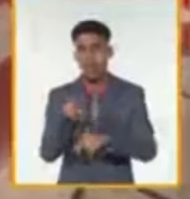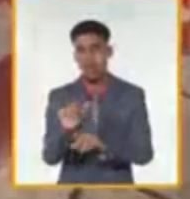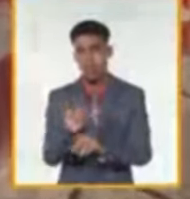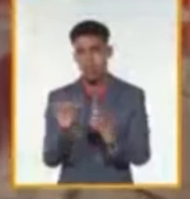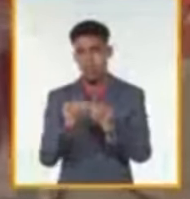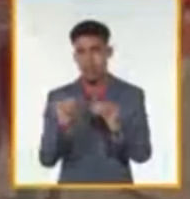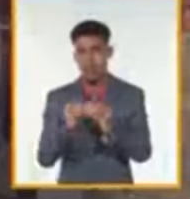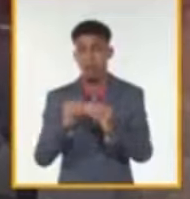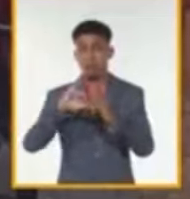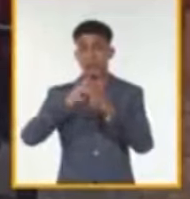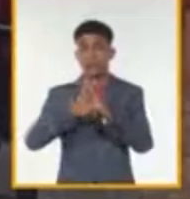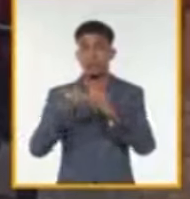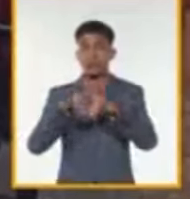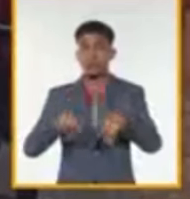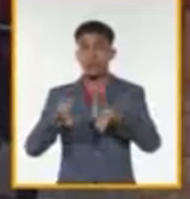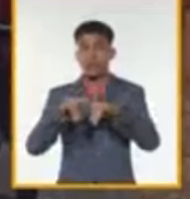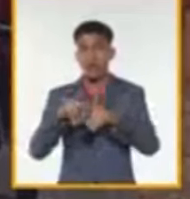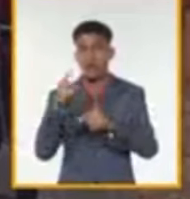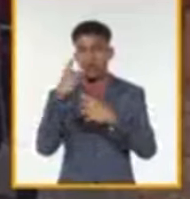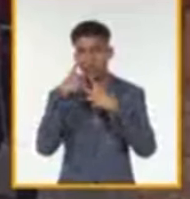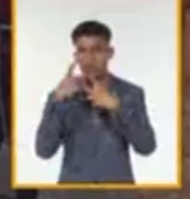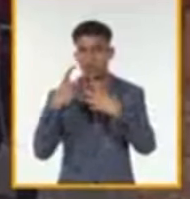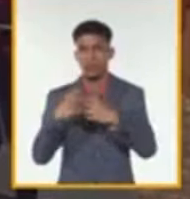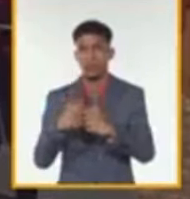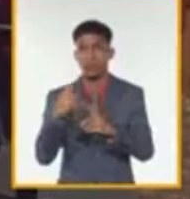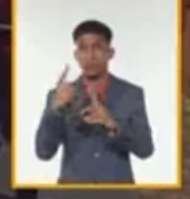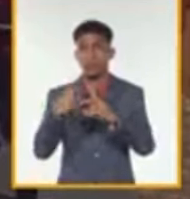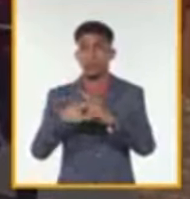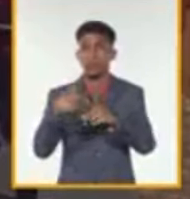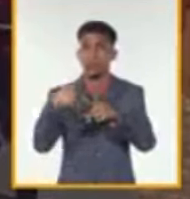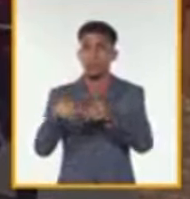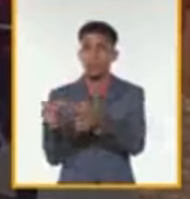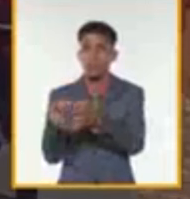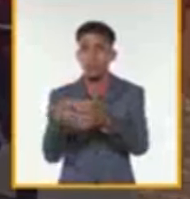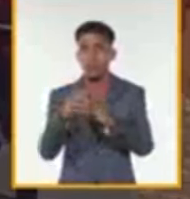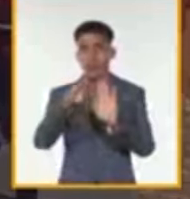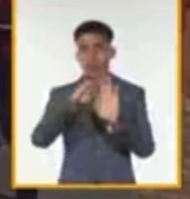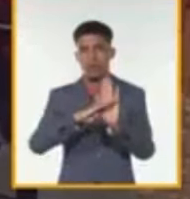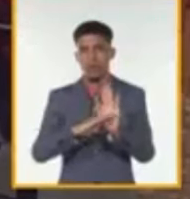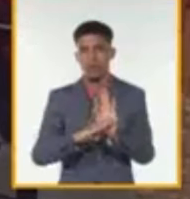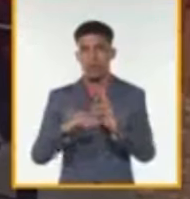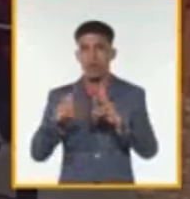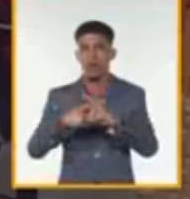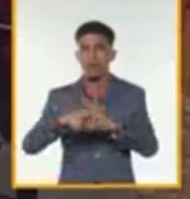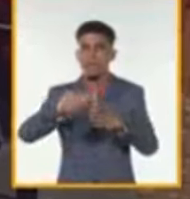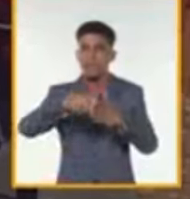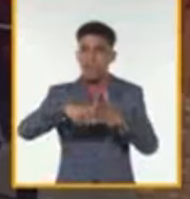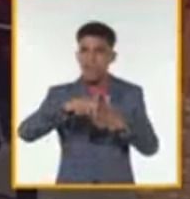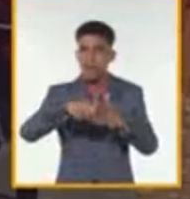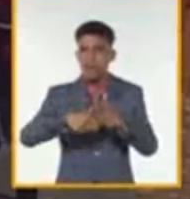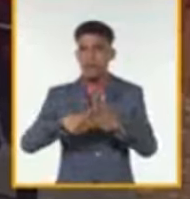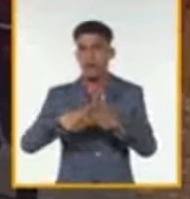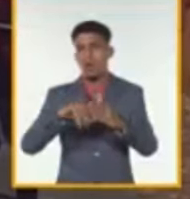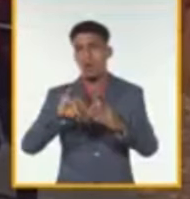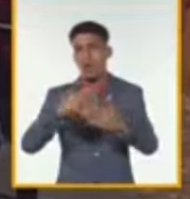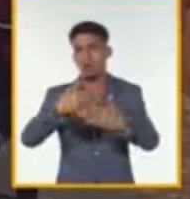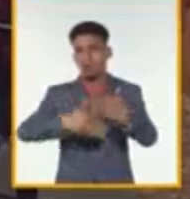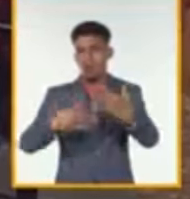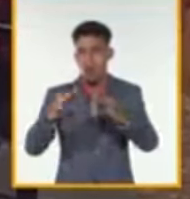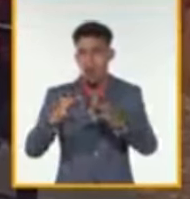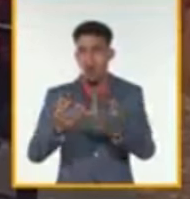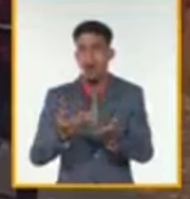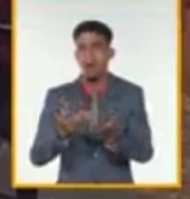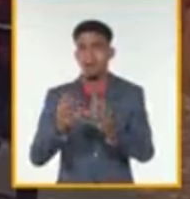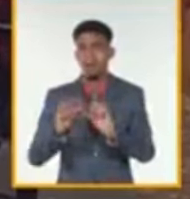con el proyecto universidad vibra y un grupo de programas y eh convenios que nos han ido llevando también a la